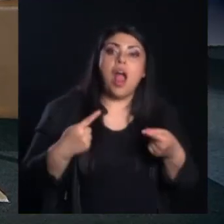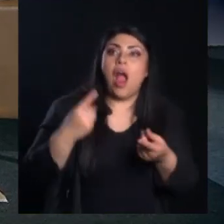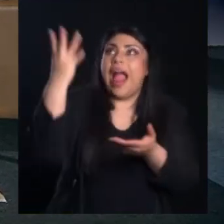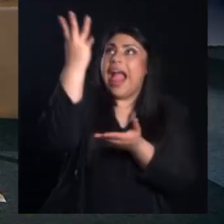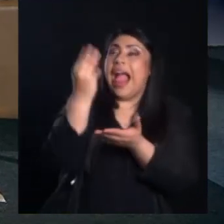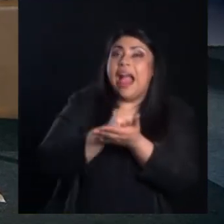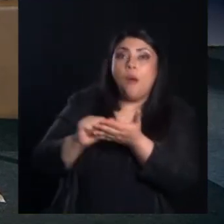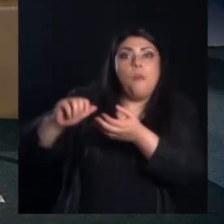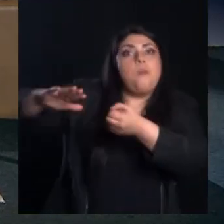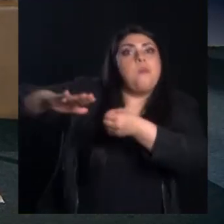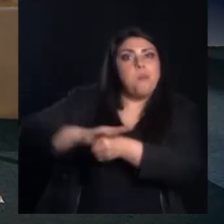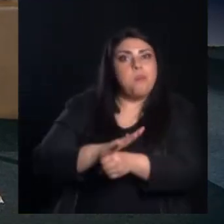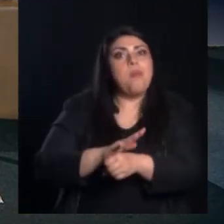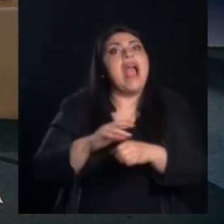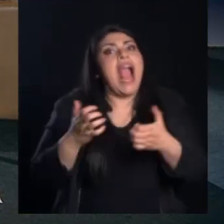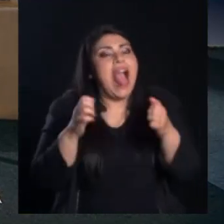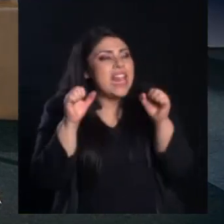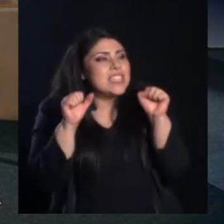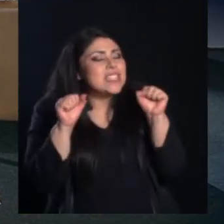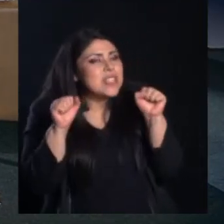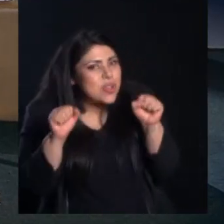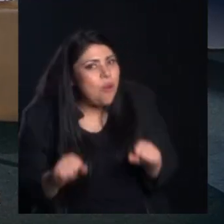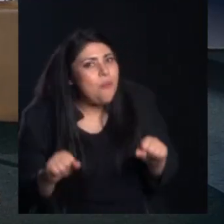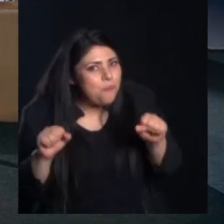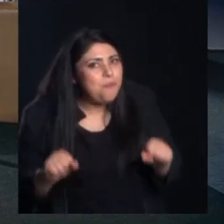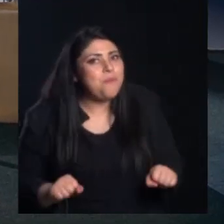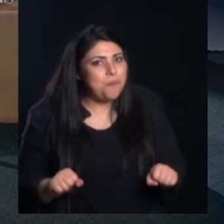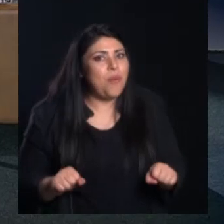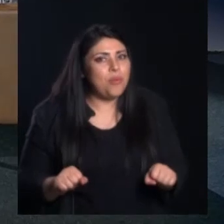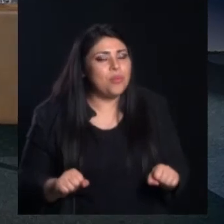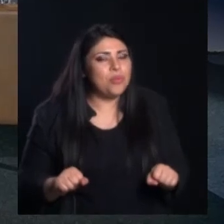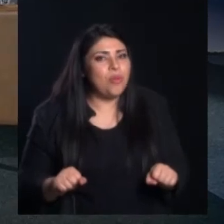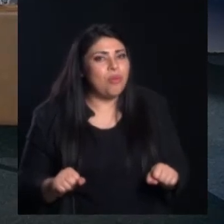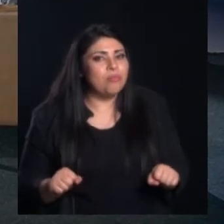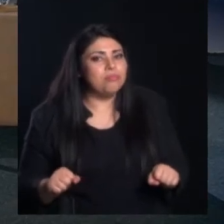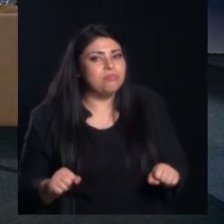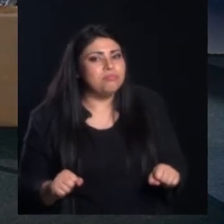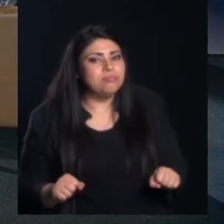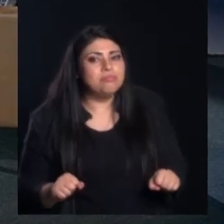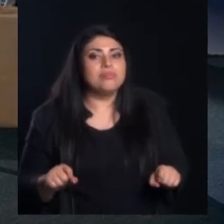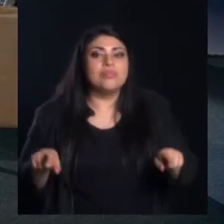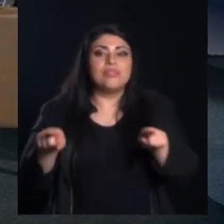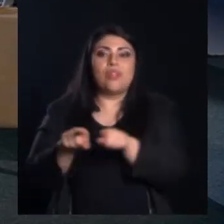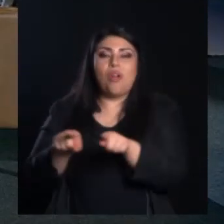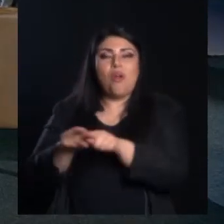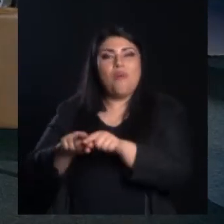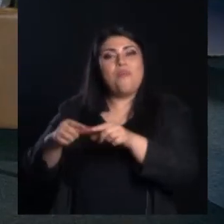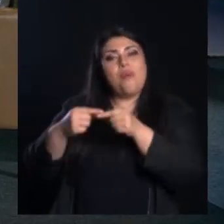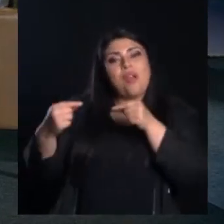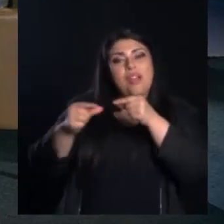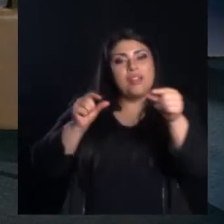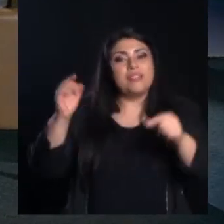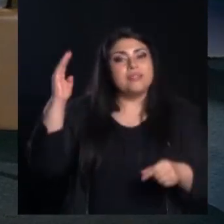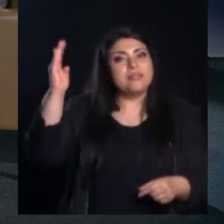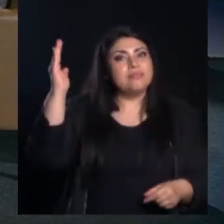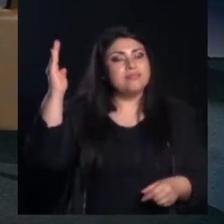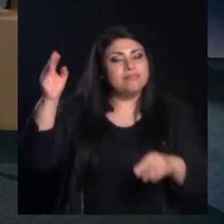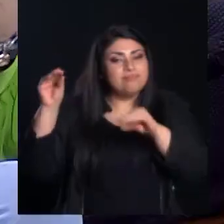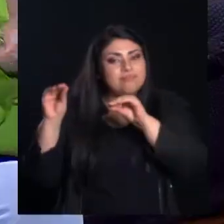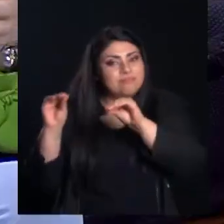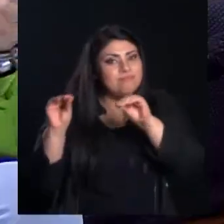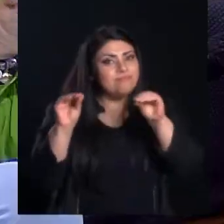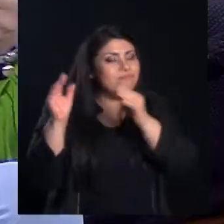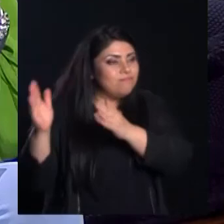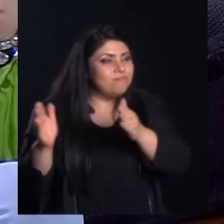espíritu santo ya pudo hacer todas estas cosas entonces es cabal lo que estuvimos hablando en ensancha y lo que tú decís de que no es sólo más